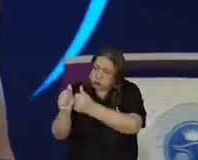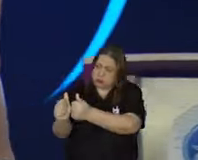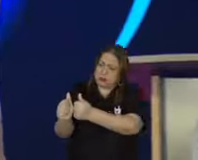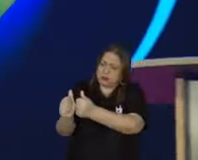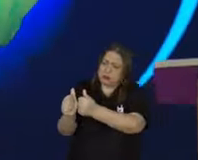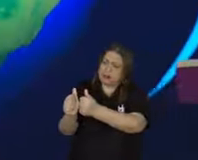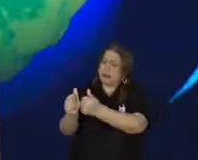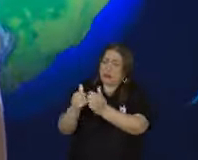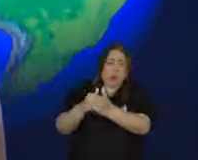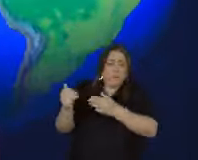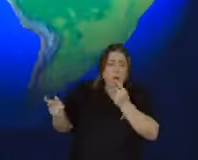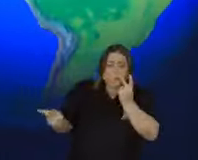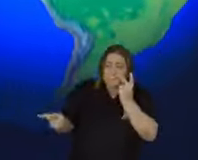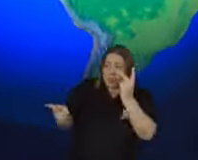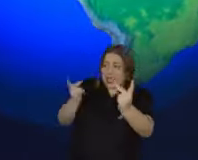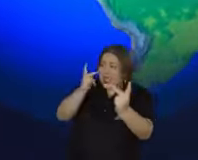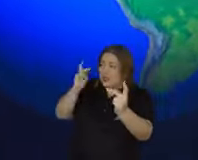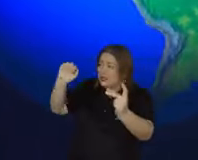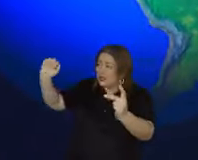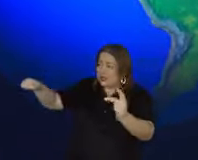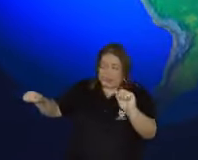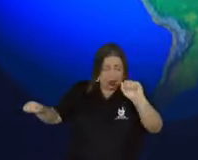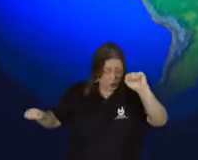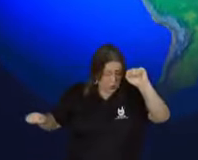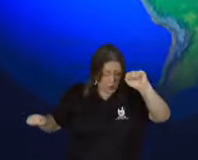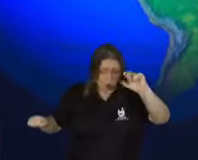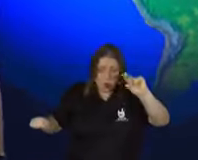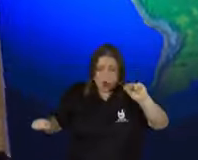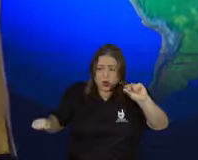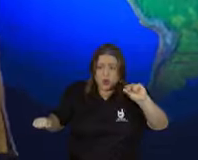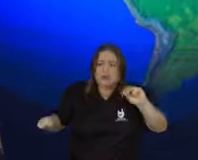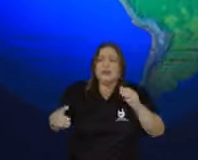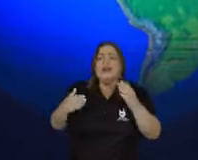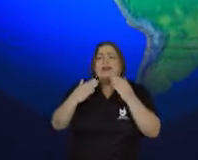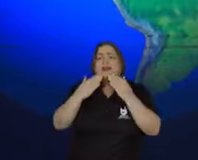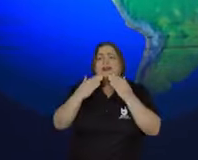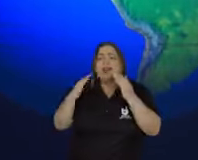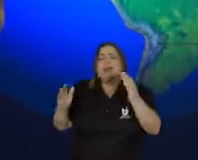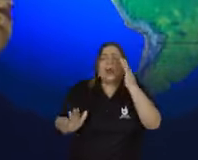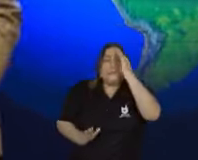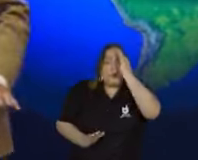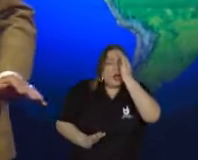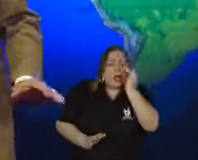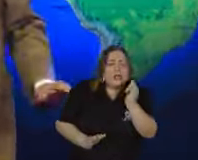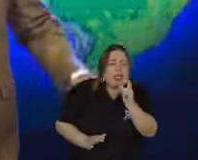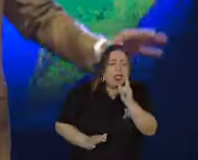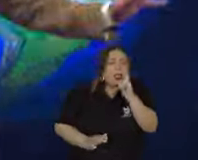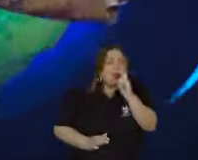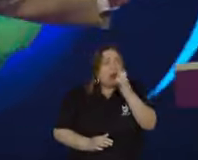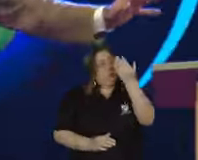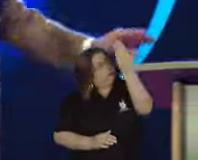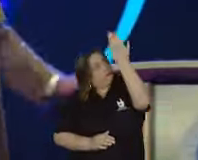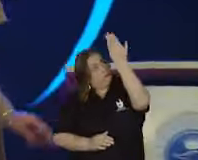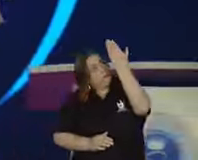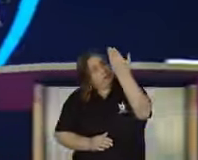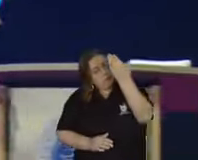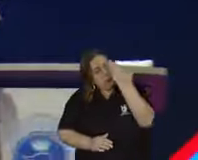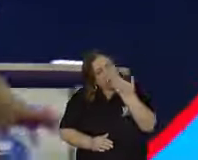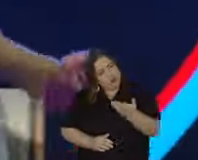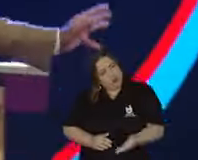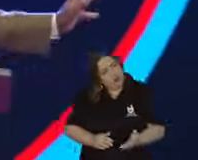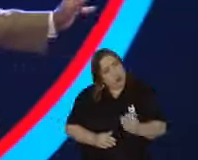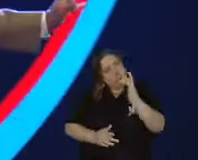no la veamos con nuestros ojos. Señor, gracias por quien tú eres, lleno de